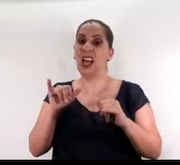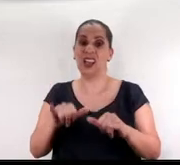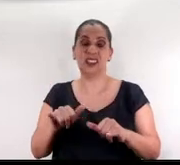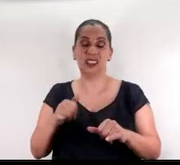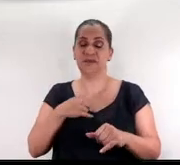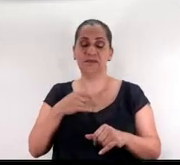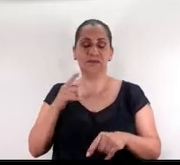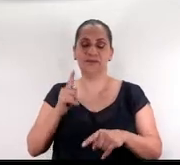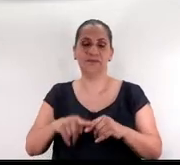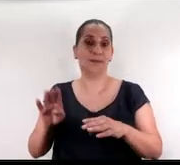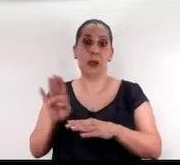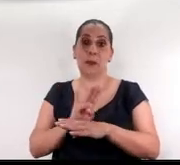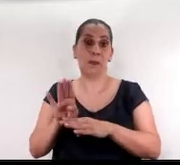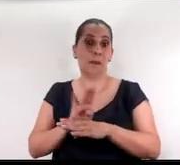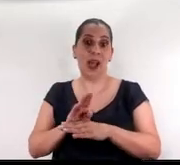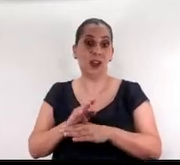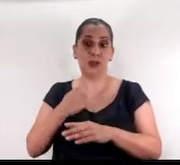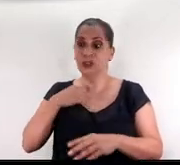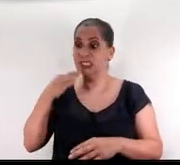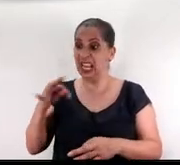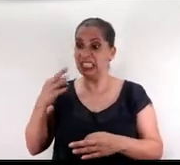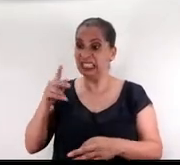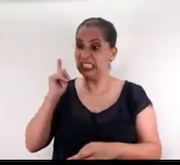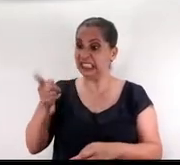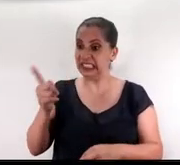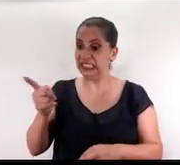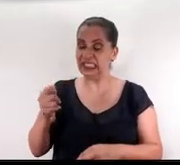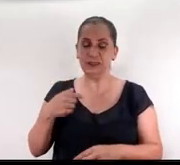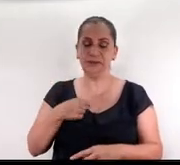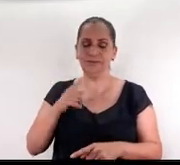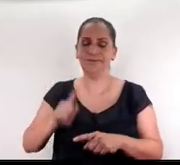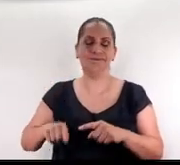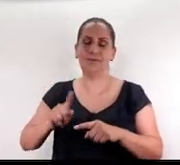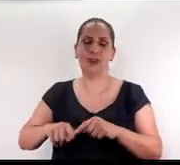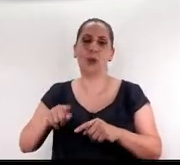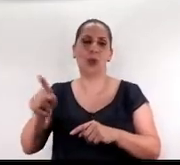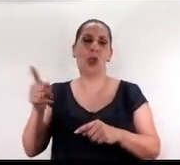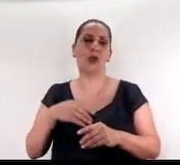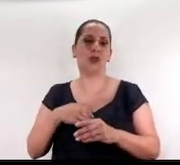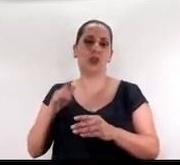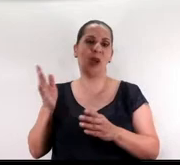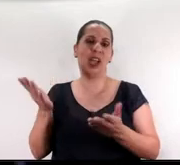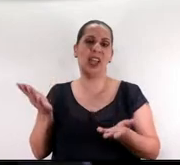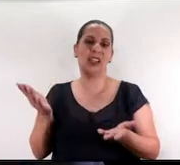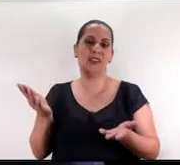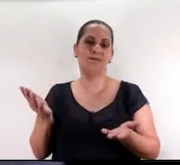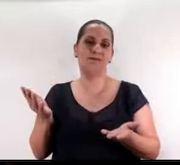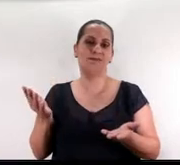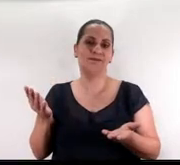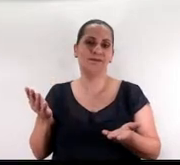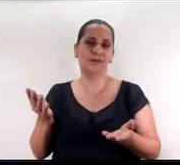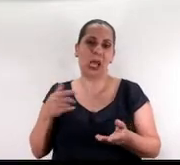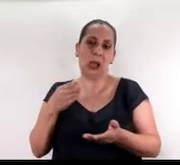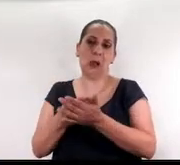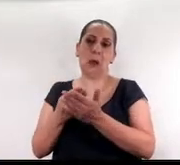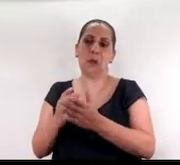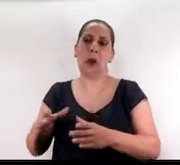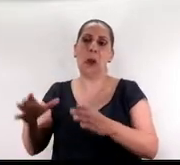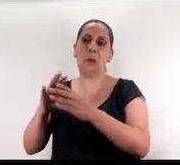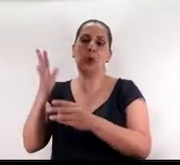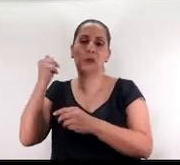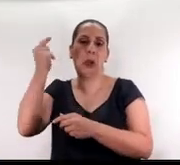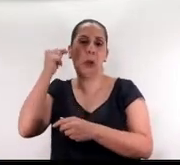al final, por mucho que los obliguemos, terminarán yéndose a la vía más sencilla, que es comprar bonos del